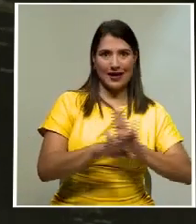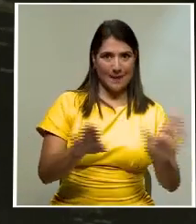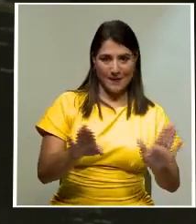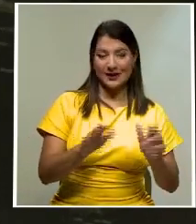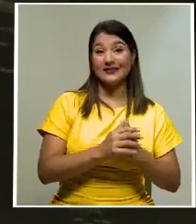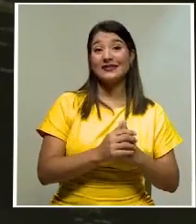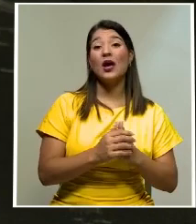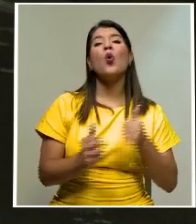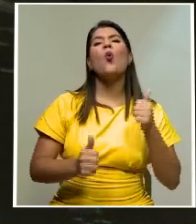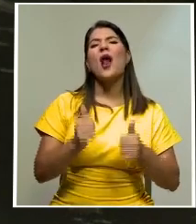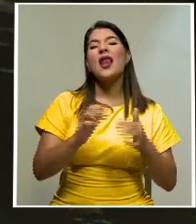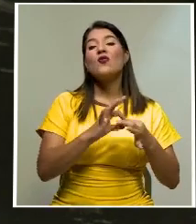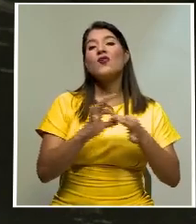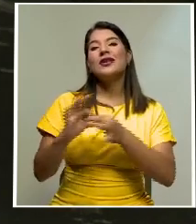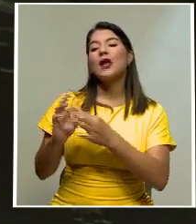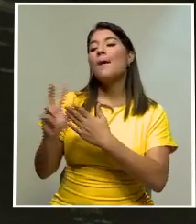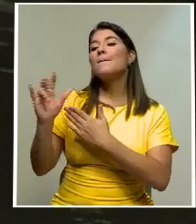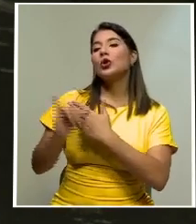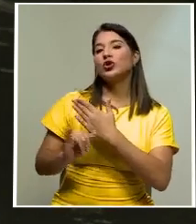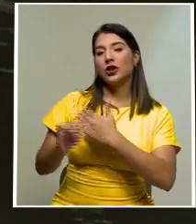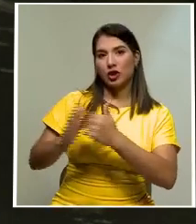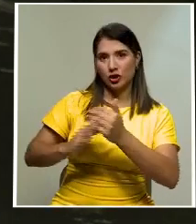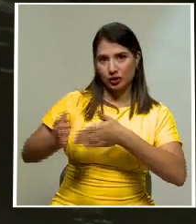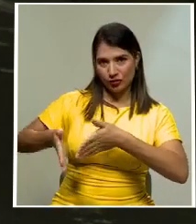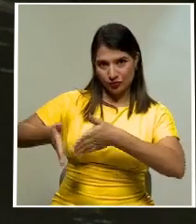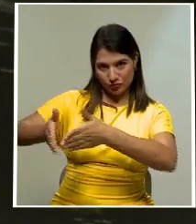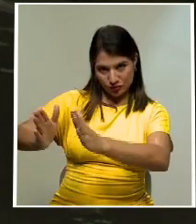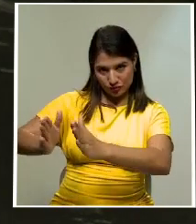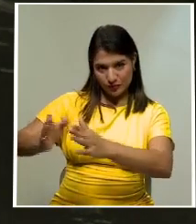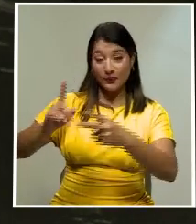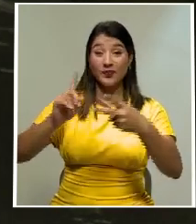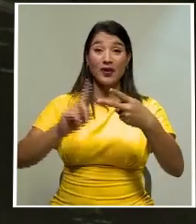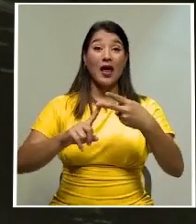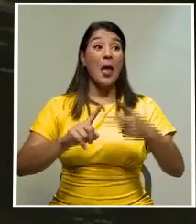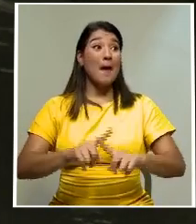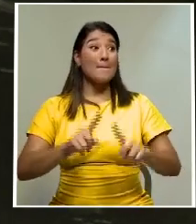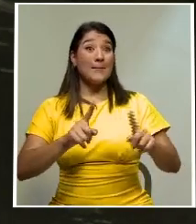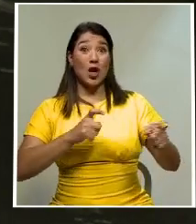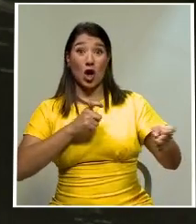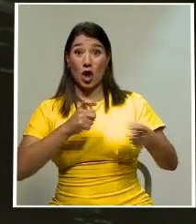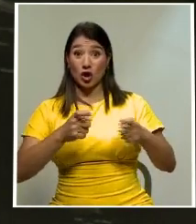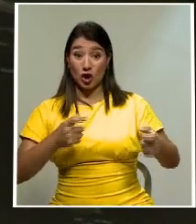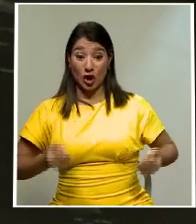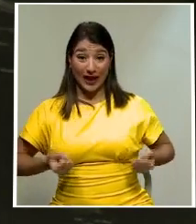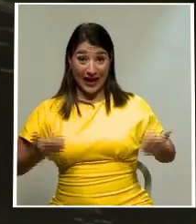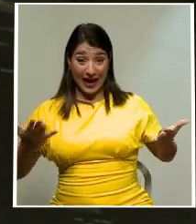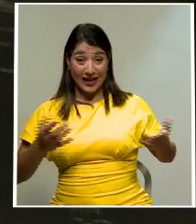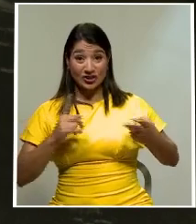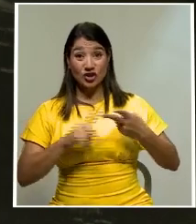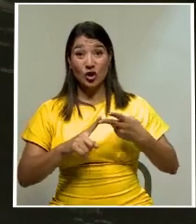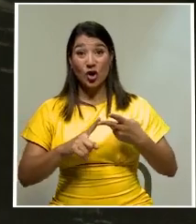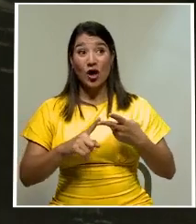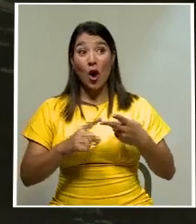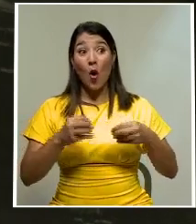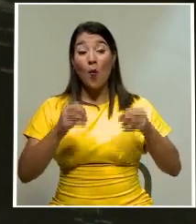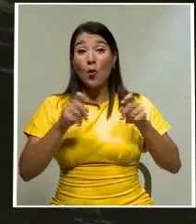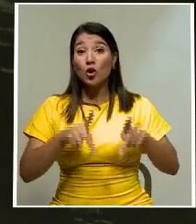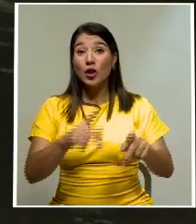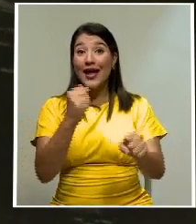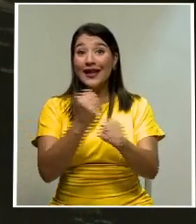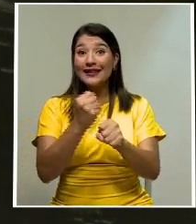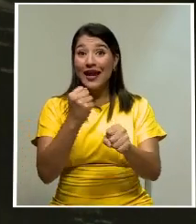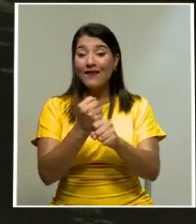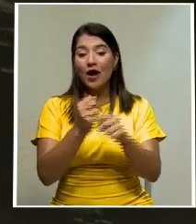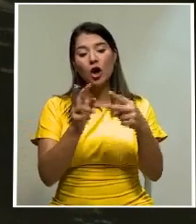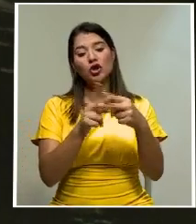obra pública o infraestructura vial, mientras que control de gasto y empleabilidad fueron las áreas con una calificación más